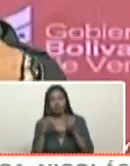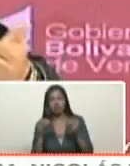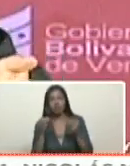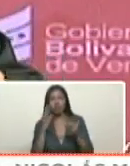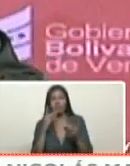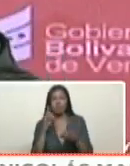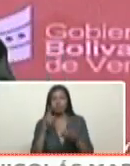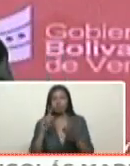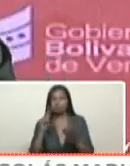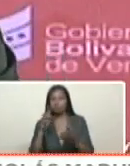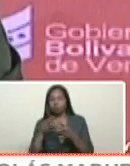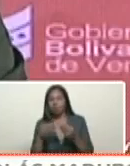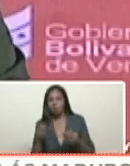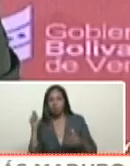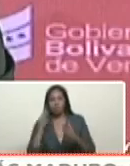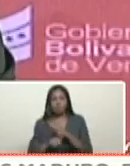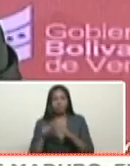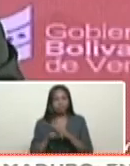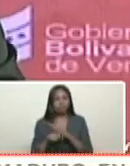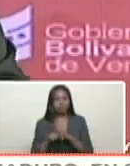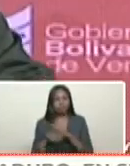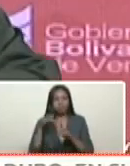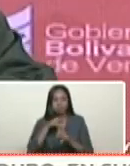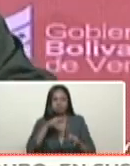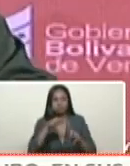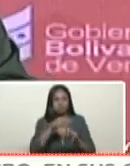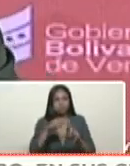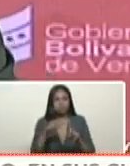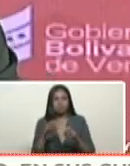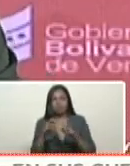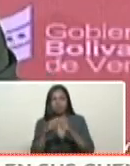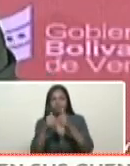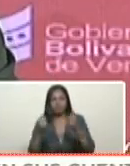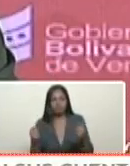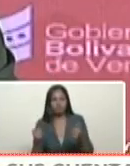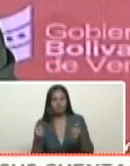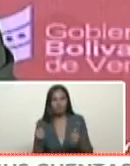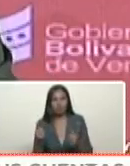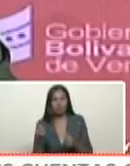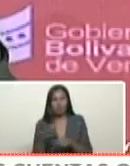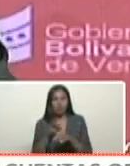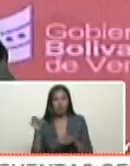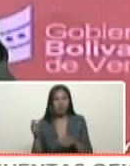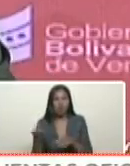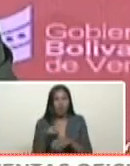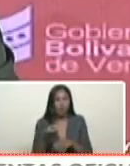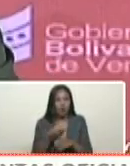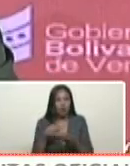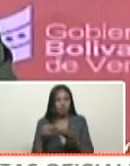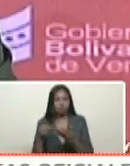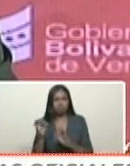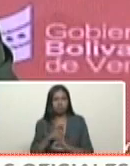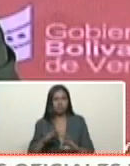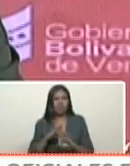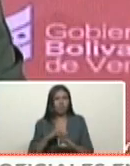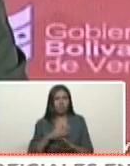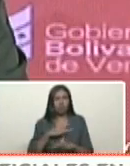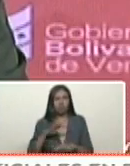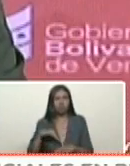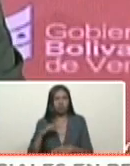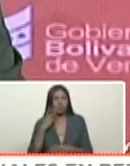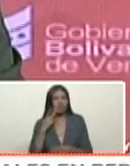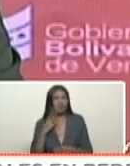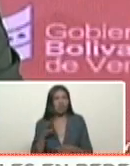boicot, de las sanciones, de la persecución financiera, yo no dejo de buscar recursos, porque uno no se puede quedar en la